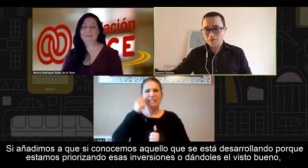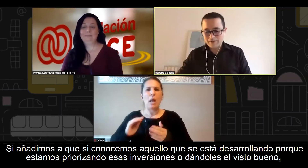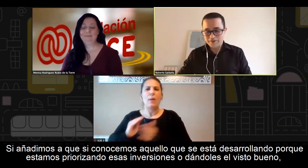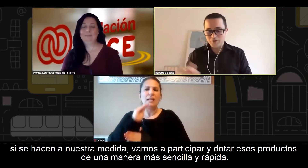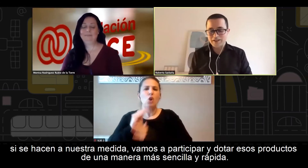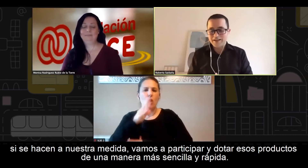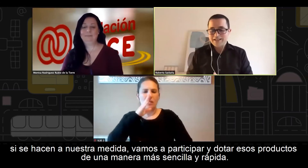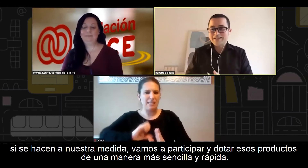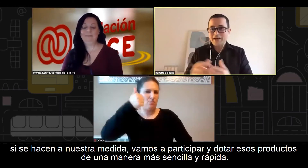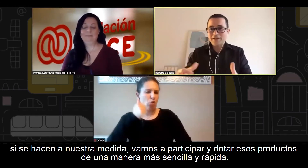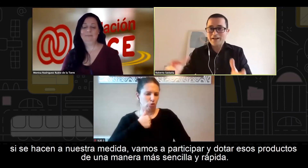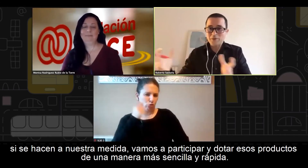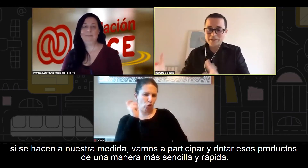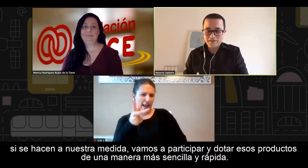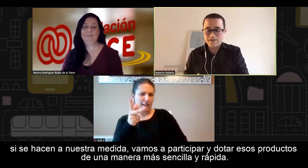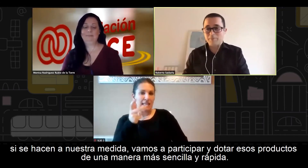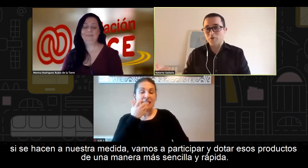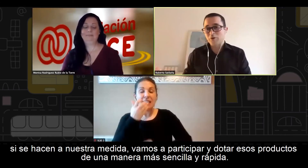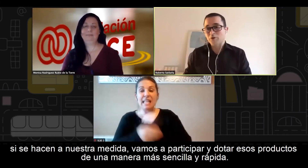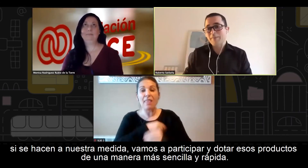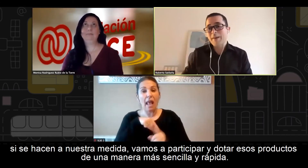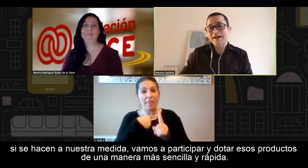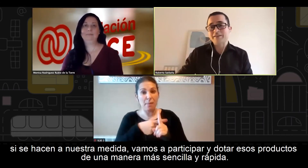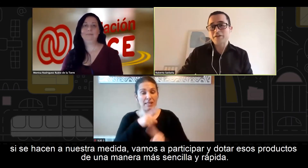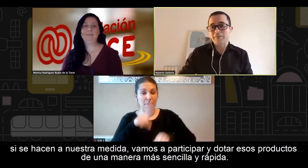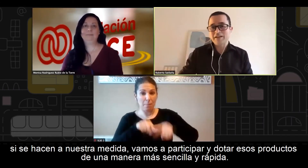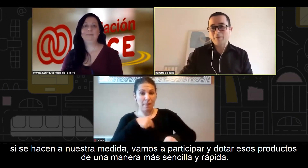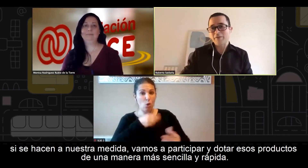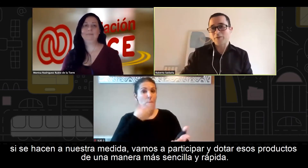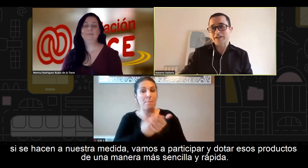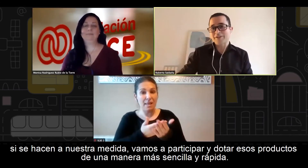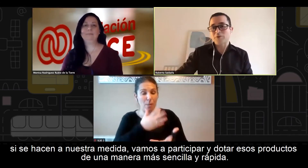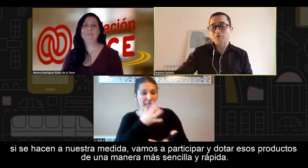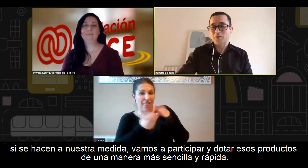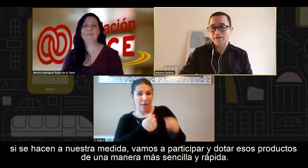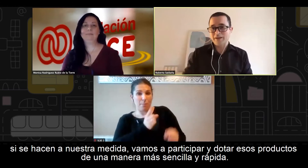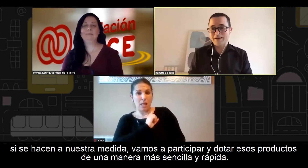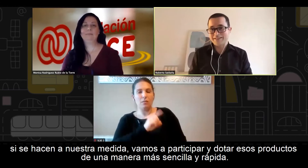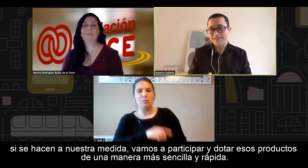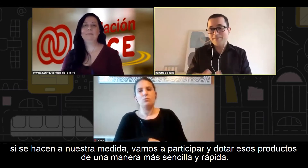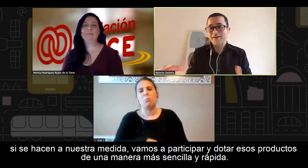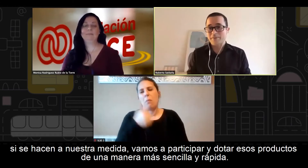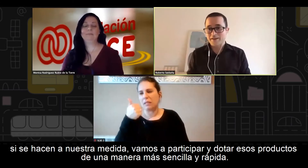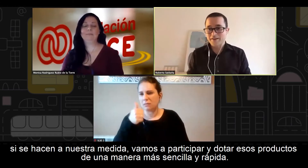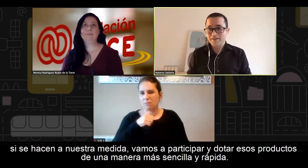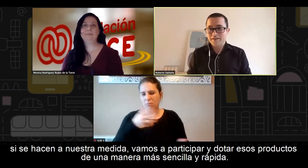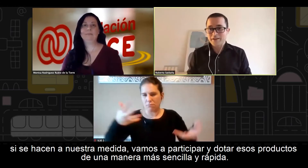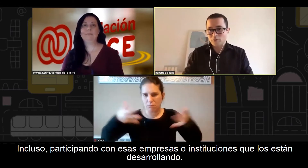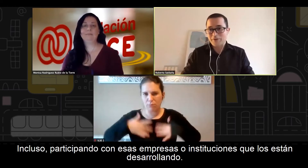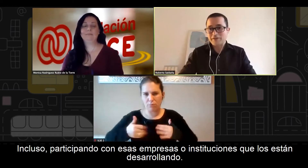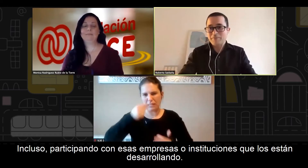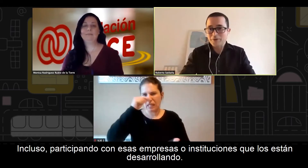esas inversiones, si se hacen a nuestra medida, por supuesto que vamos a participar y vamos a adoptar esos productos de una manera más sencilla y más rápida,